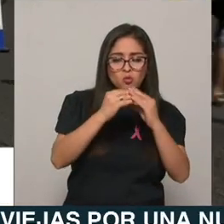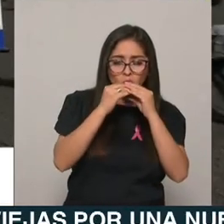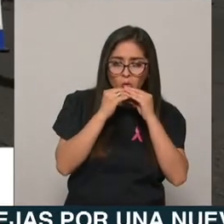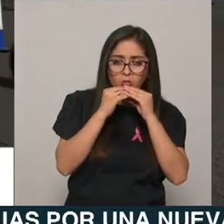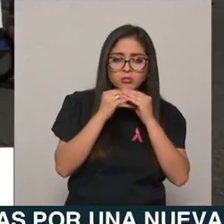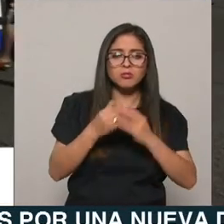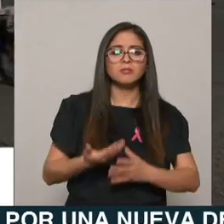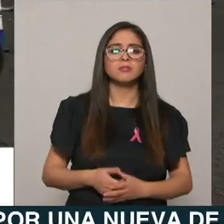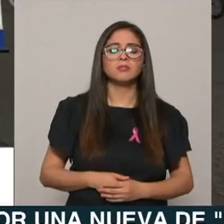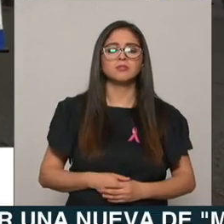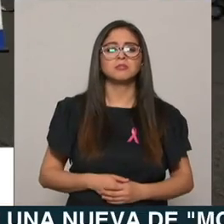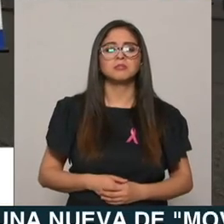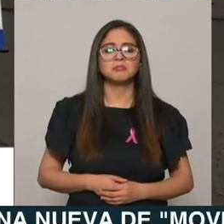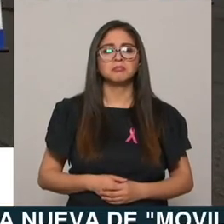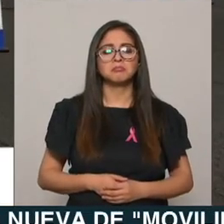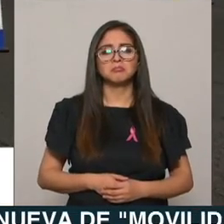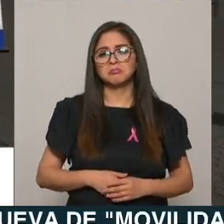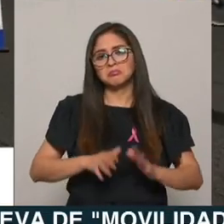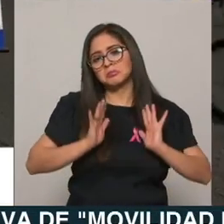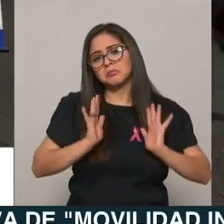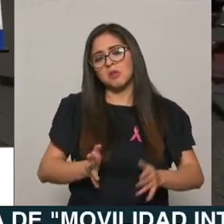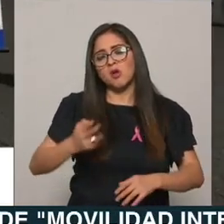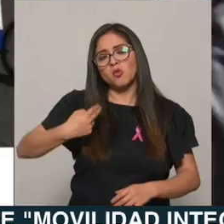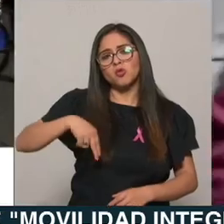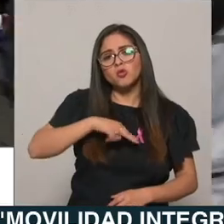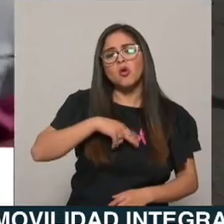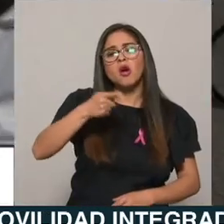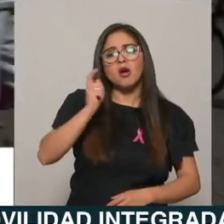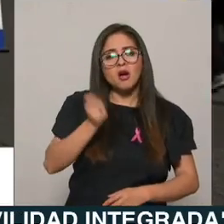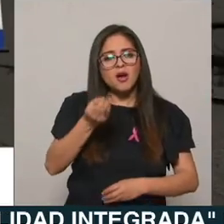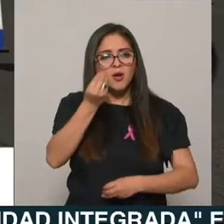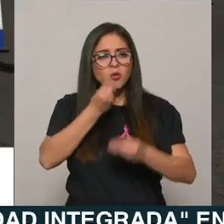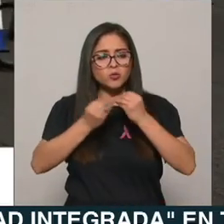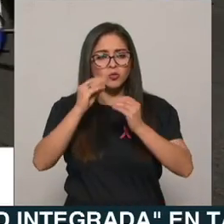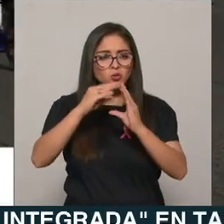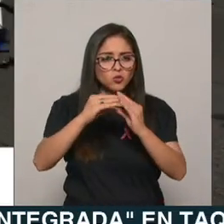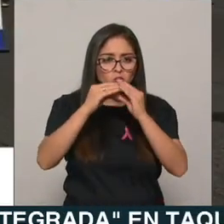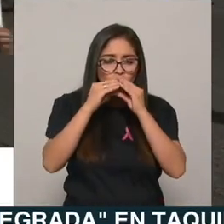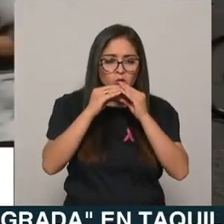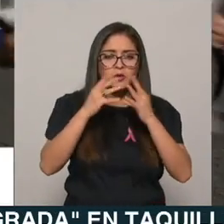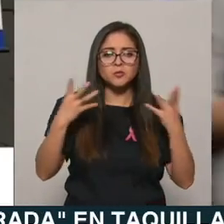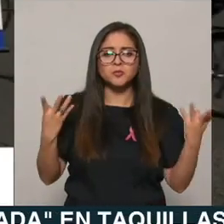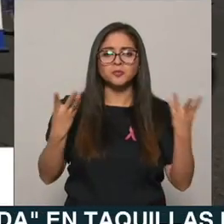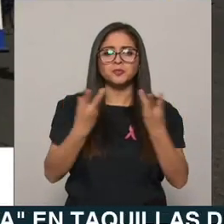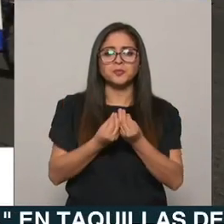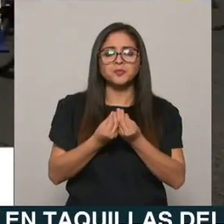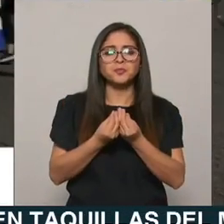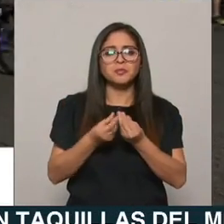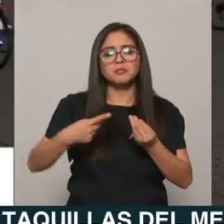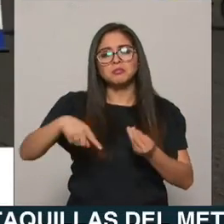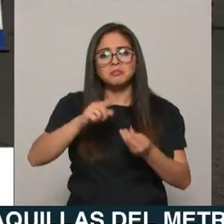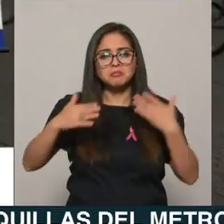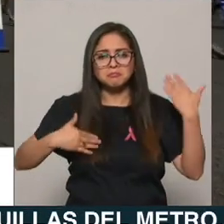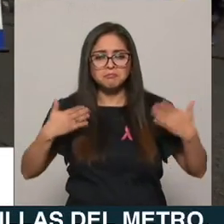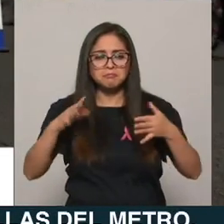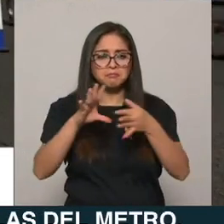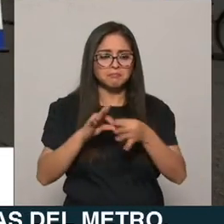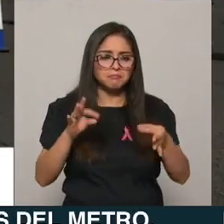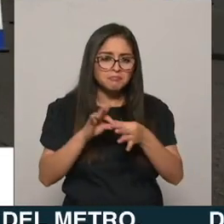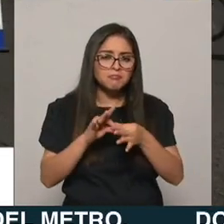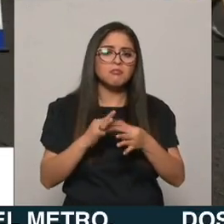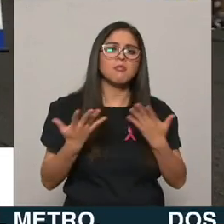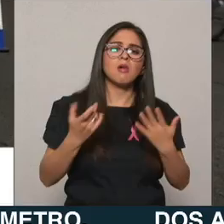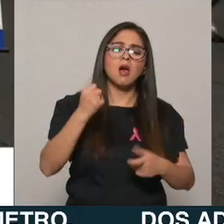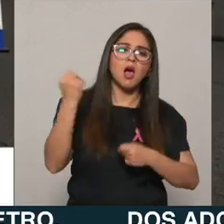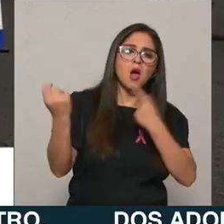y pues ya, degustamos una torta ahí y todos pues, cotorreando, ¿no? Algunos